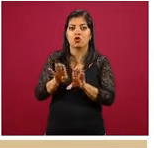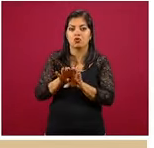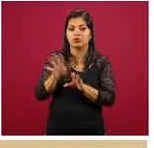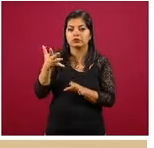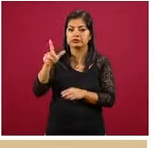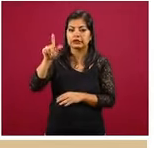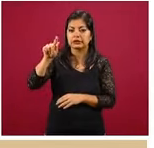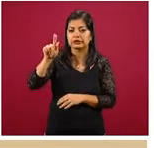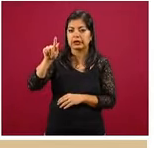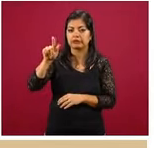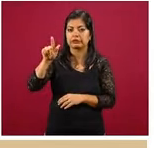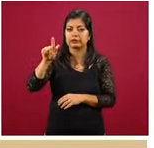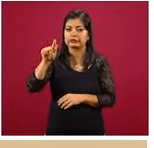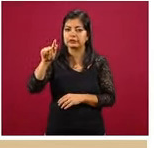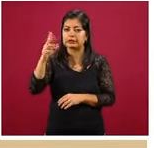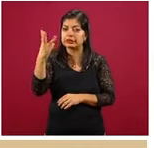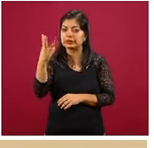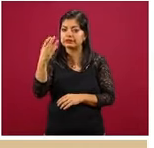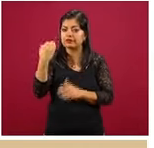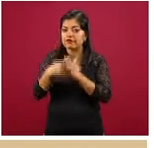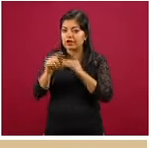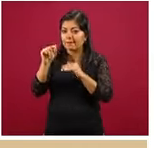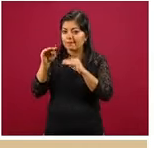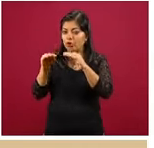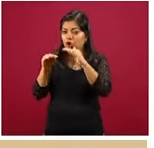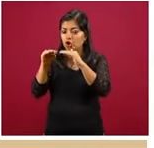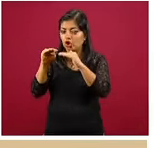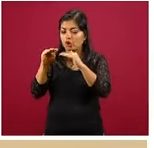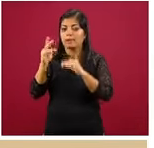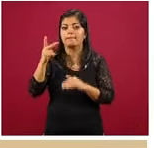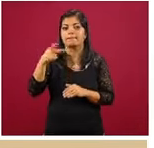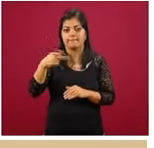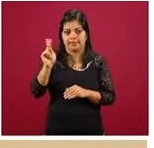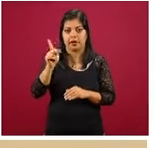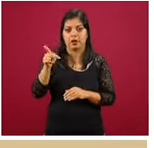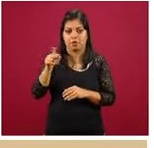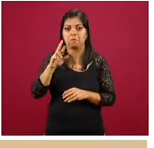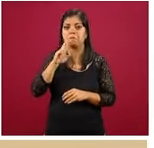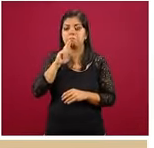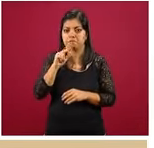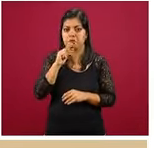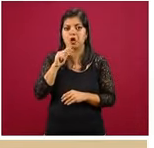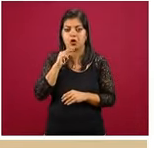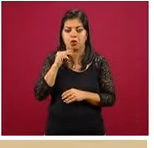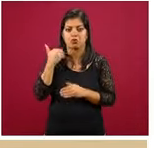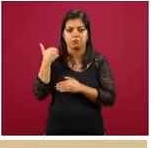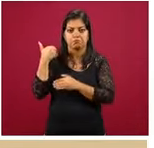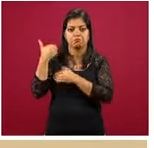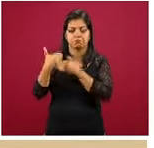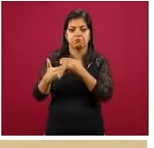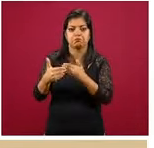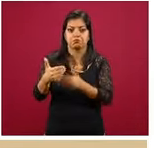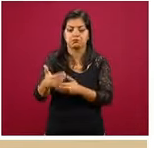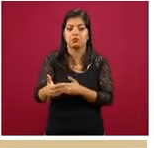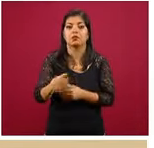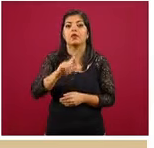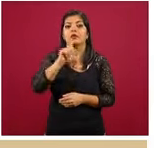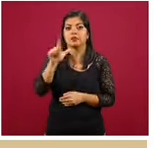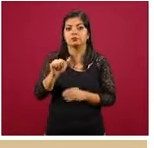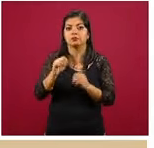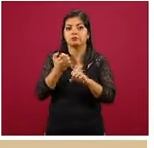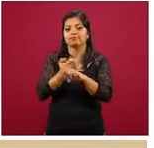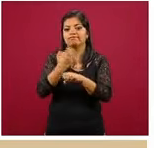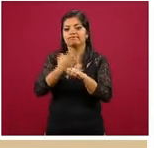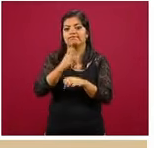70, está en un 73, todavía le falta un poco, pero esto ha mejorado en los últimos días. Luego todos los